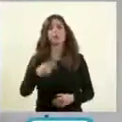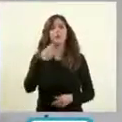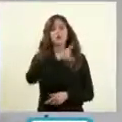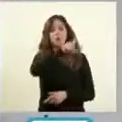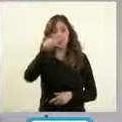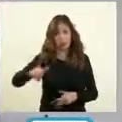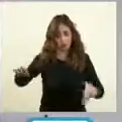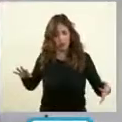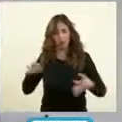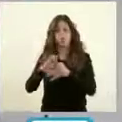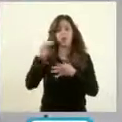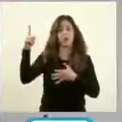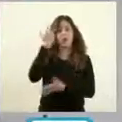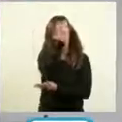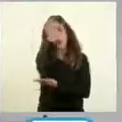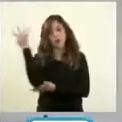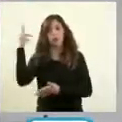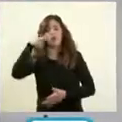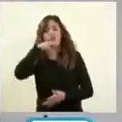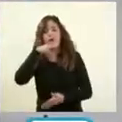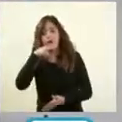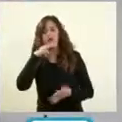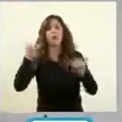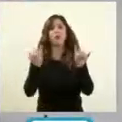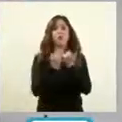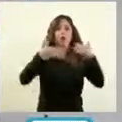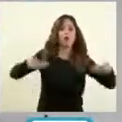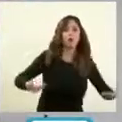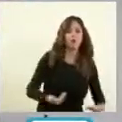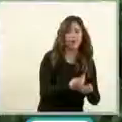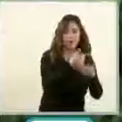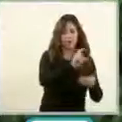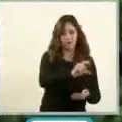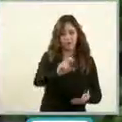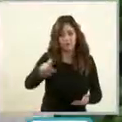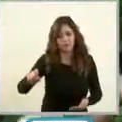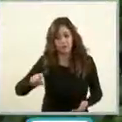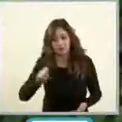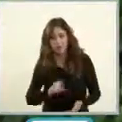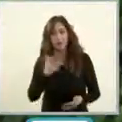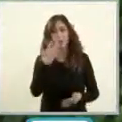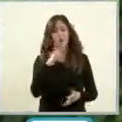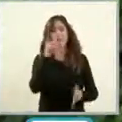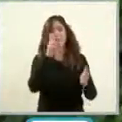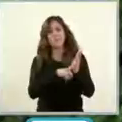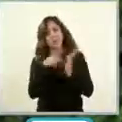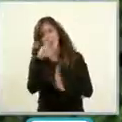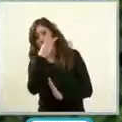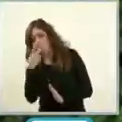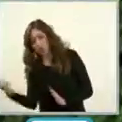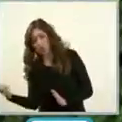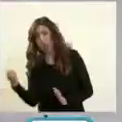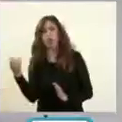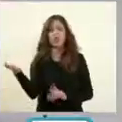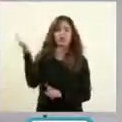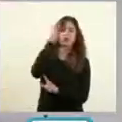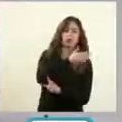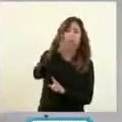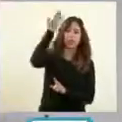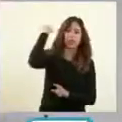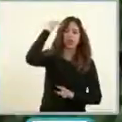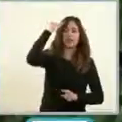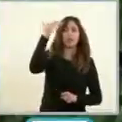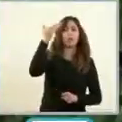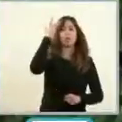el árbol de Navidad. Los nacimientos que son de 1300, bueno, 1200 y fracción, porque son de época de San Francisco.